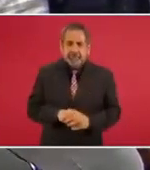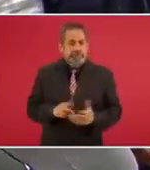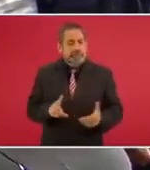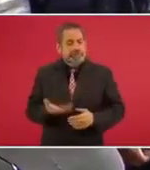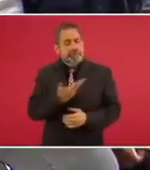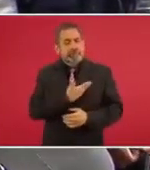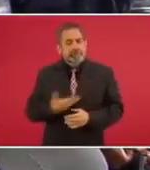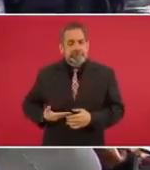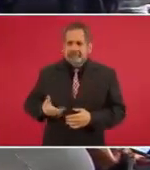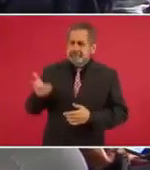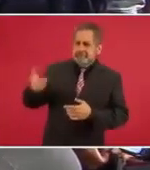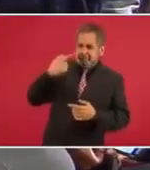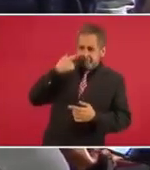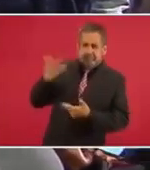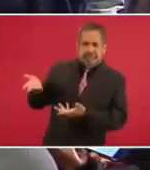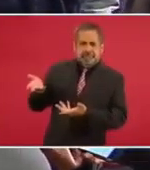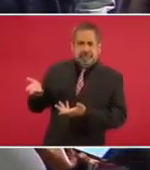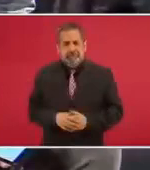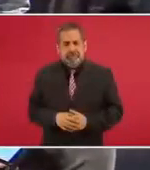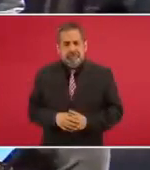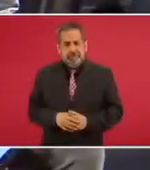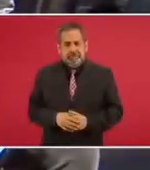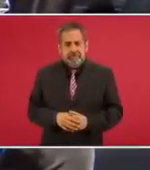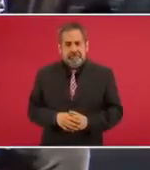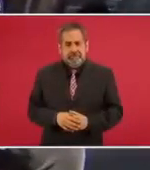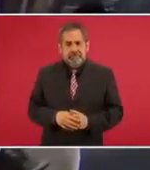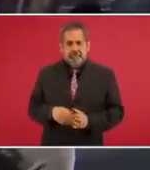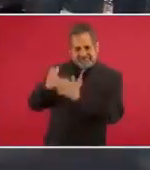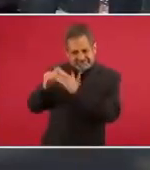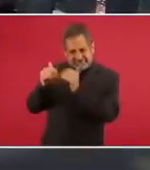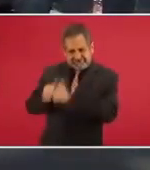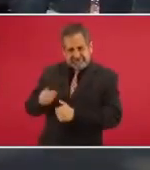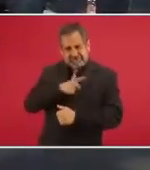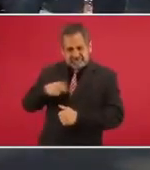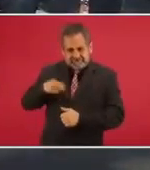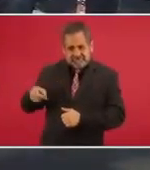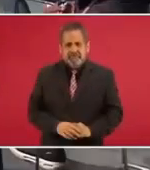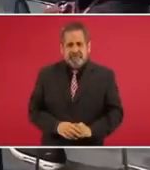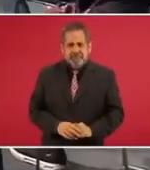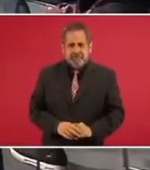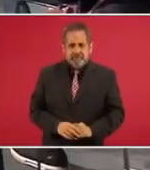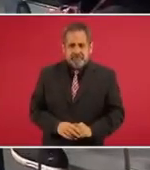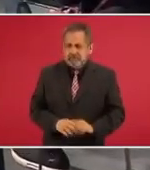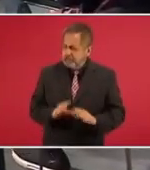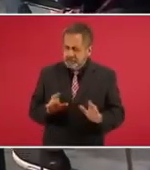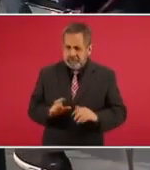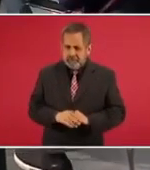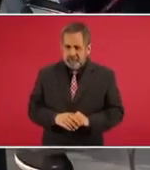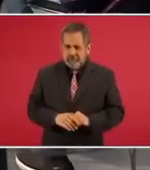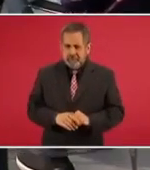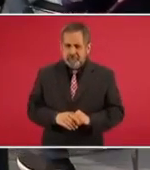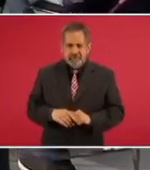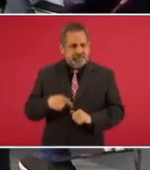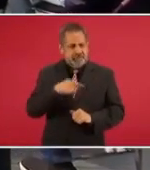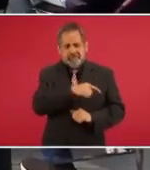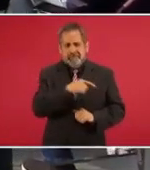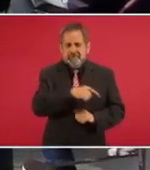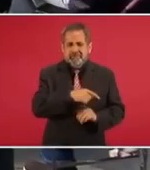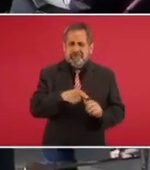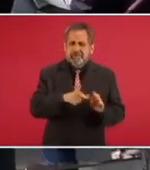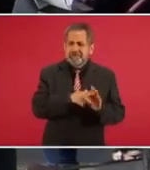presidente ha guardado no es a fondo no tiene